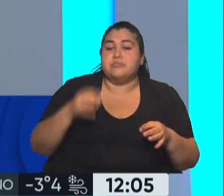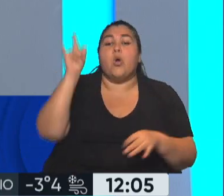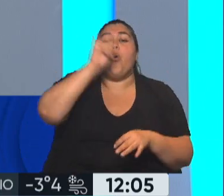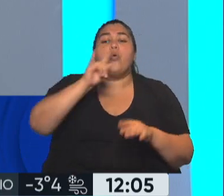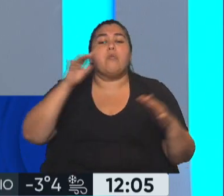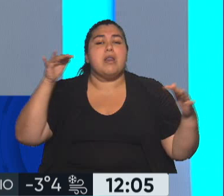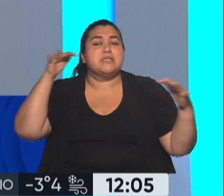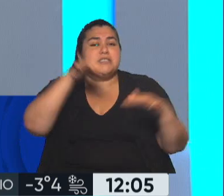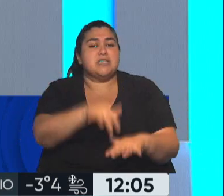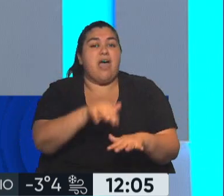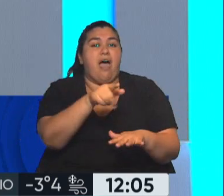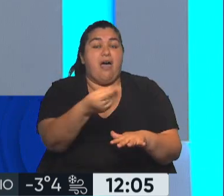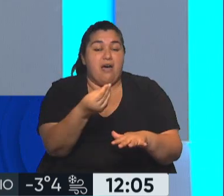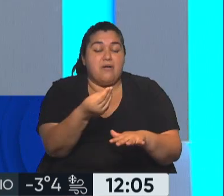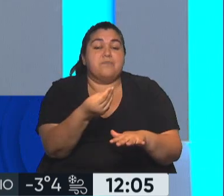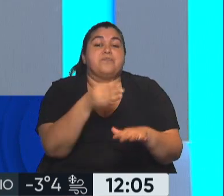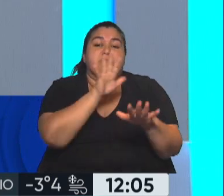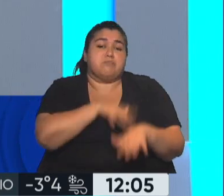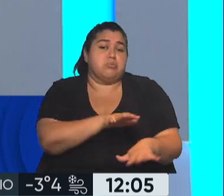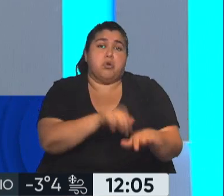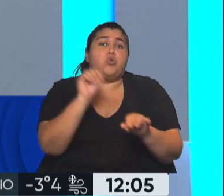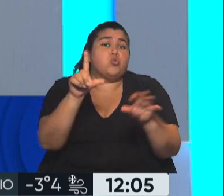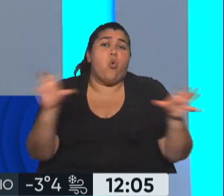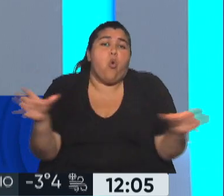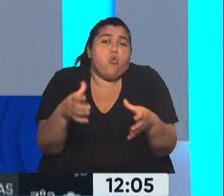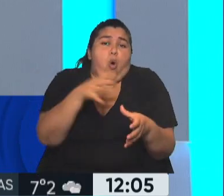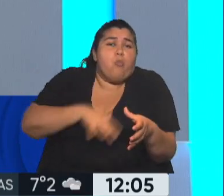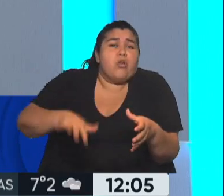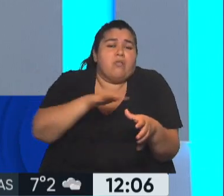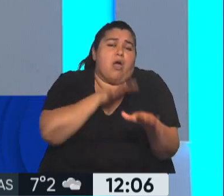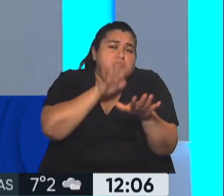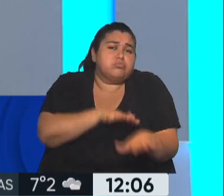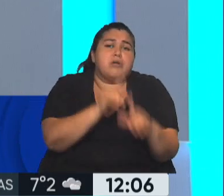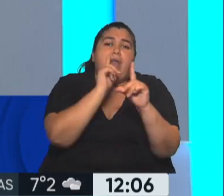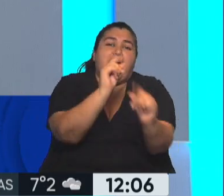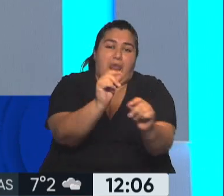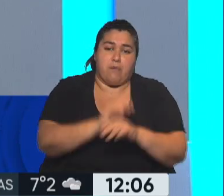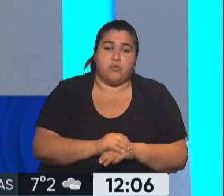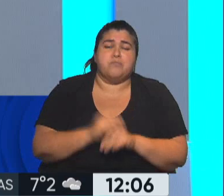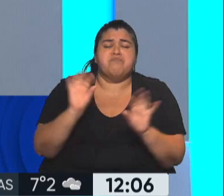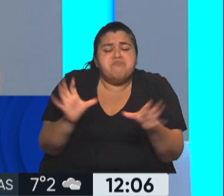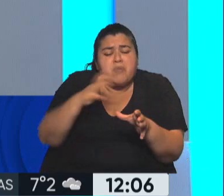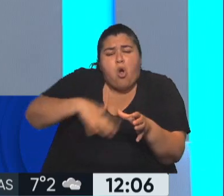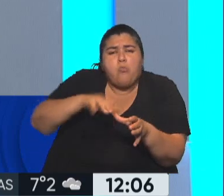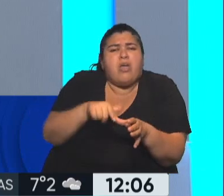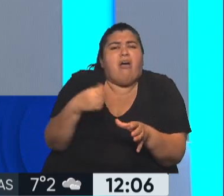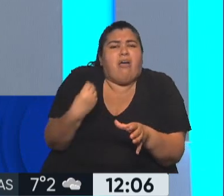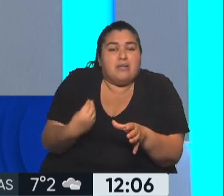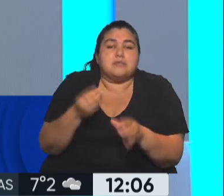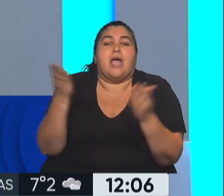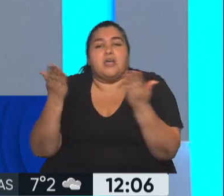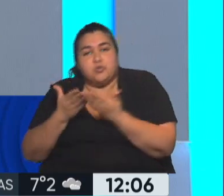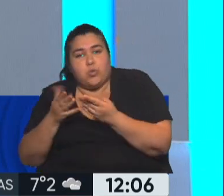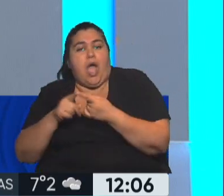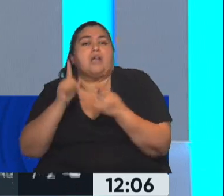universidades van a, con su comunidad, llevar adelante este reclamo. ¿Por qué digo comunidad? Porque es los estudiantes,